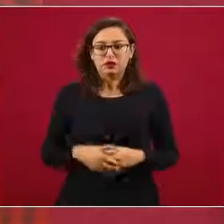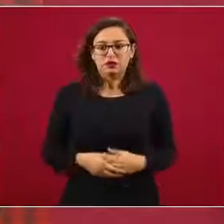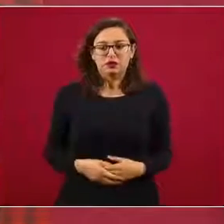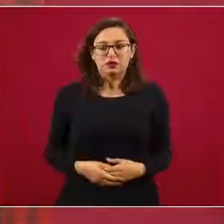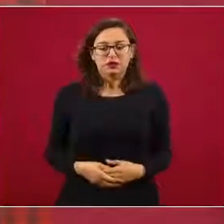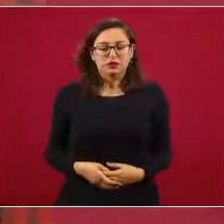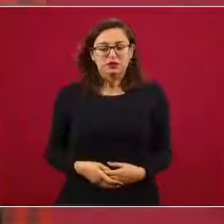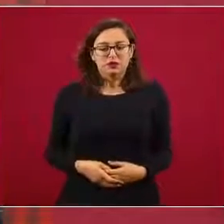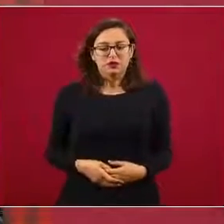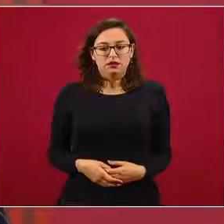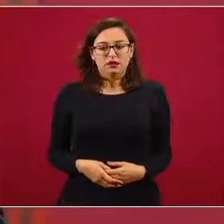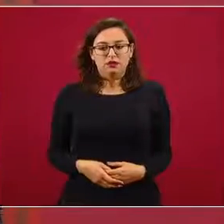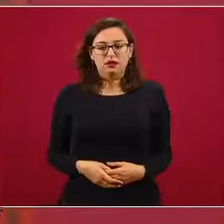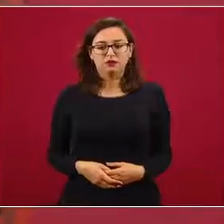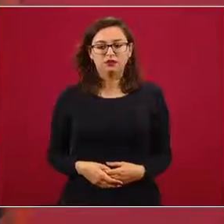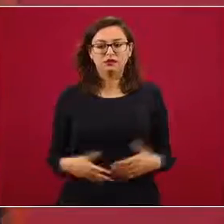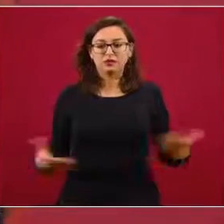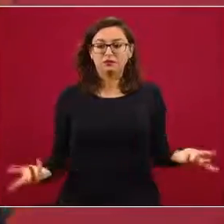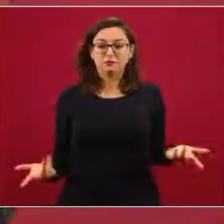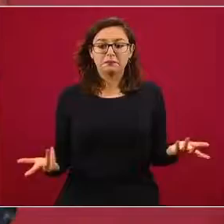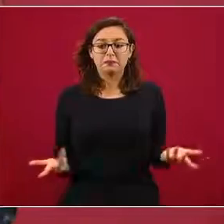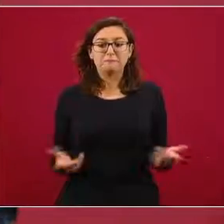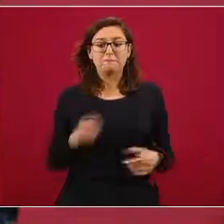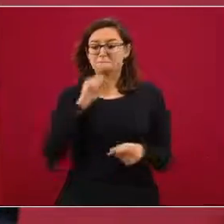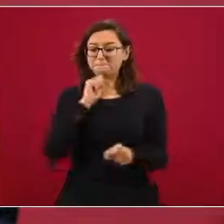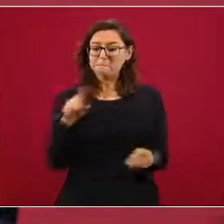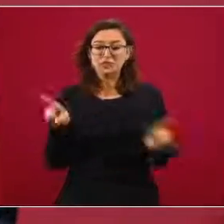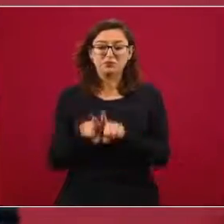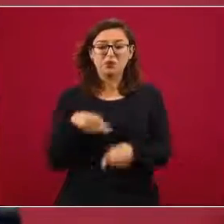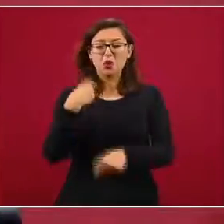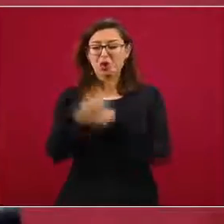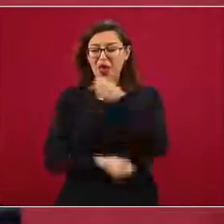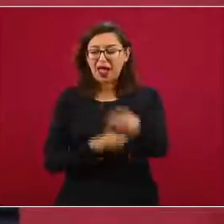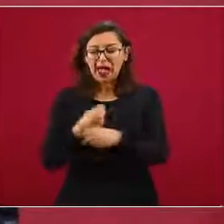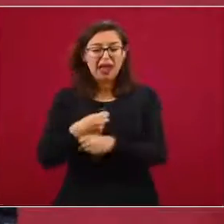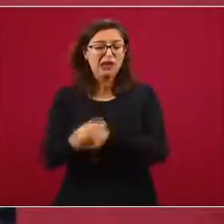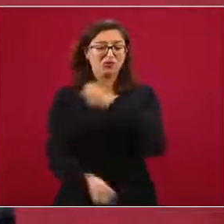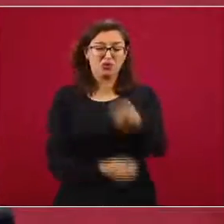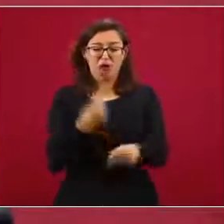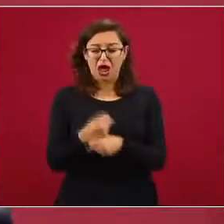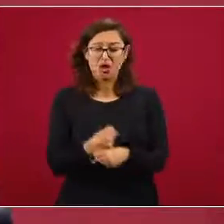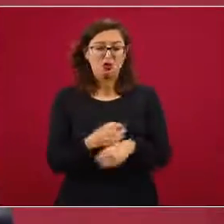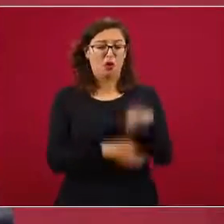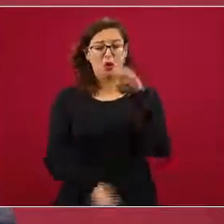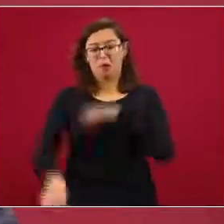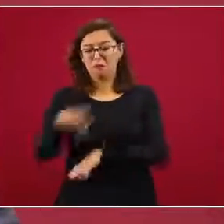cada año les condonaban a los de mero arriba